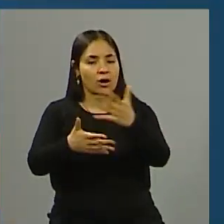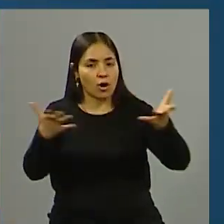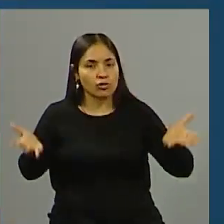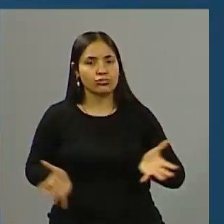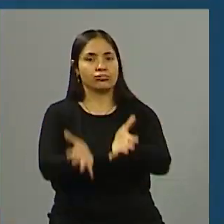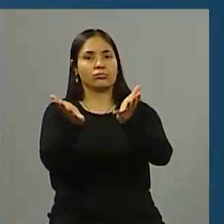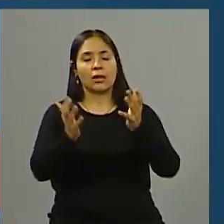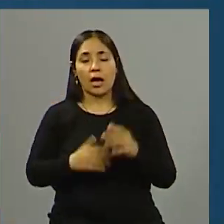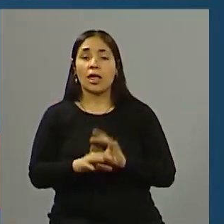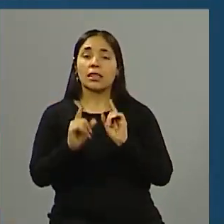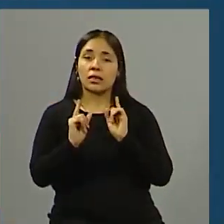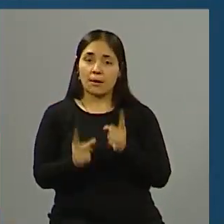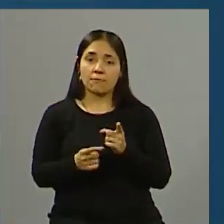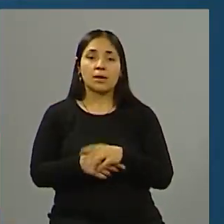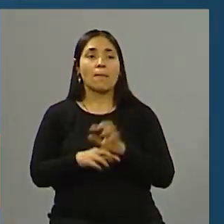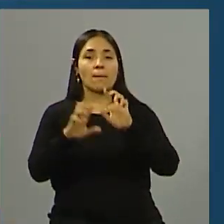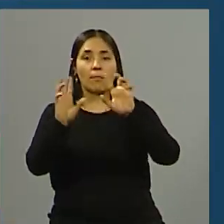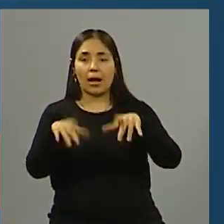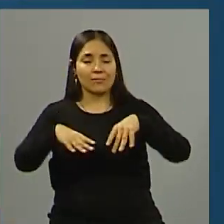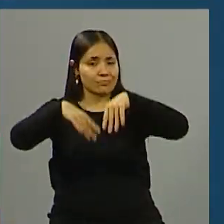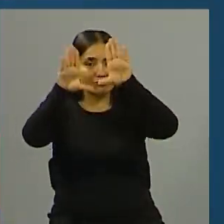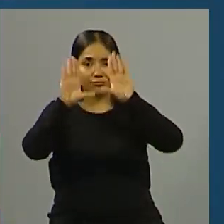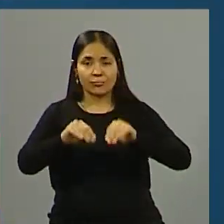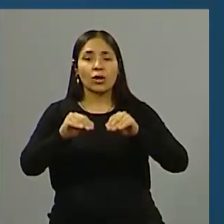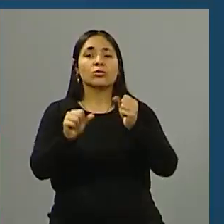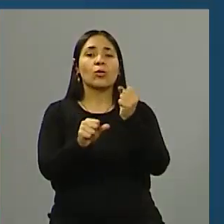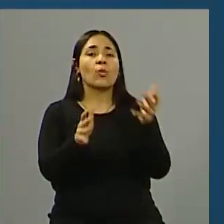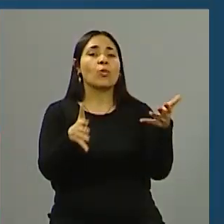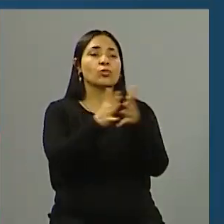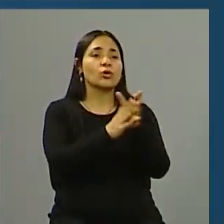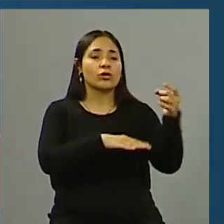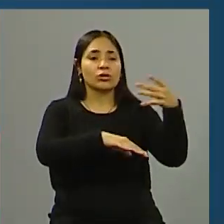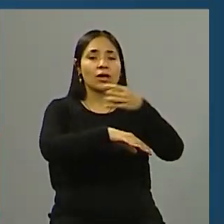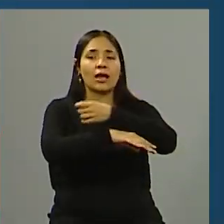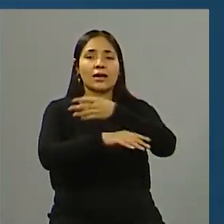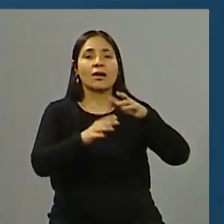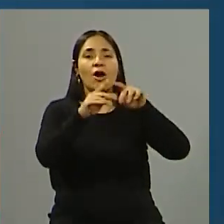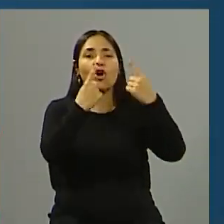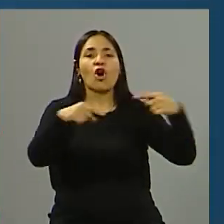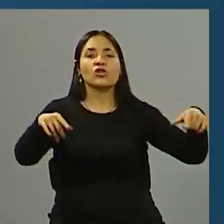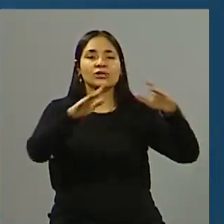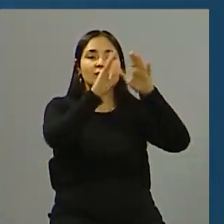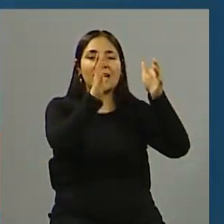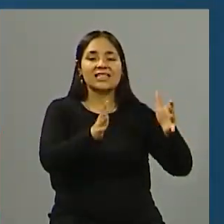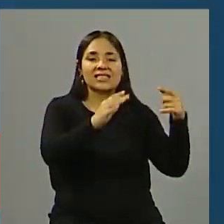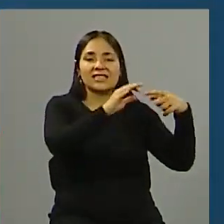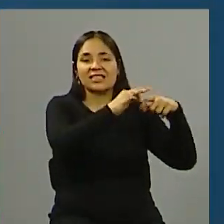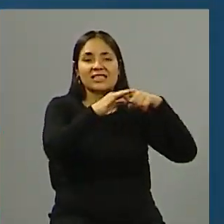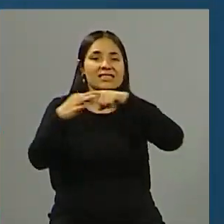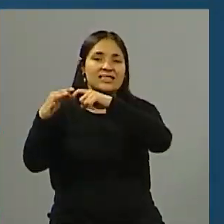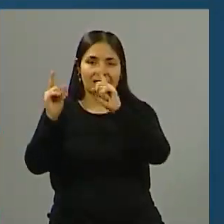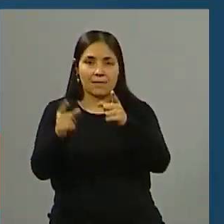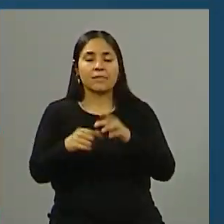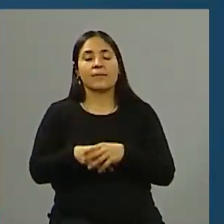como también tener un plan integral con el servicio de carga, ¿no? Luciano, nosotros le agradecemos estos minutos con nosotros. Ha sido